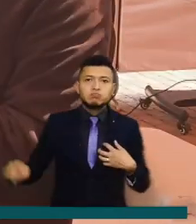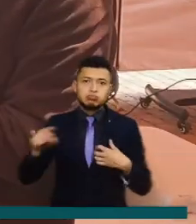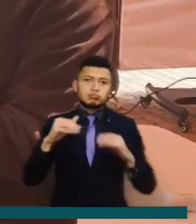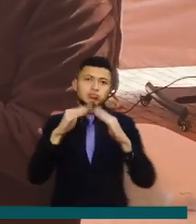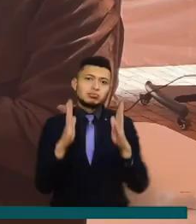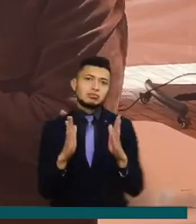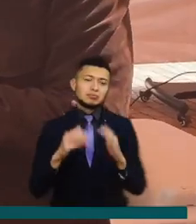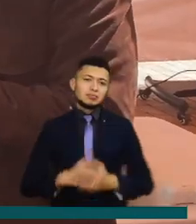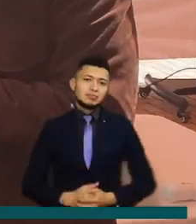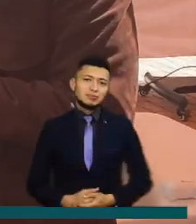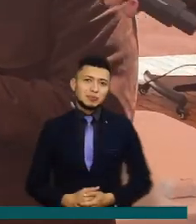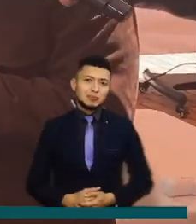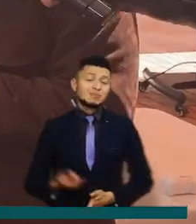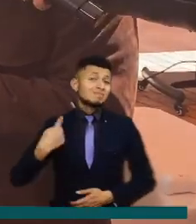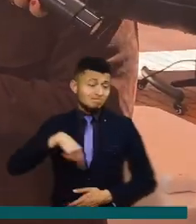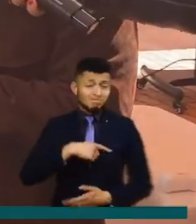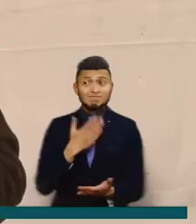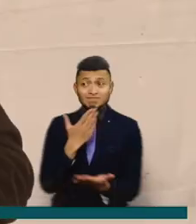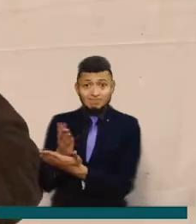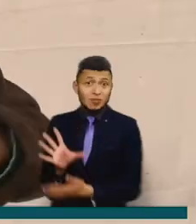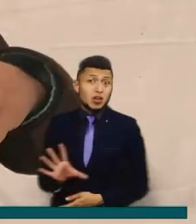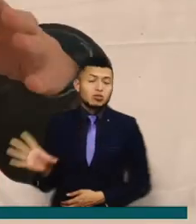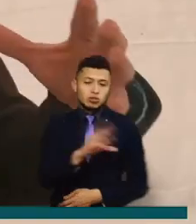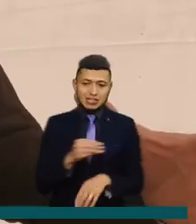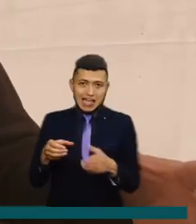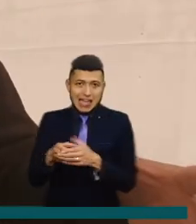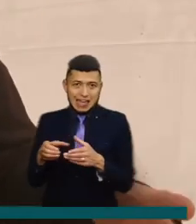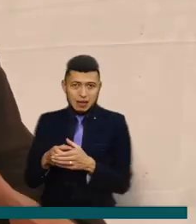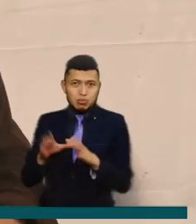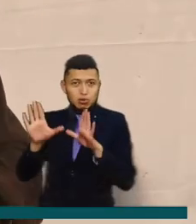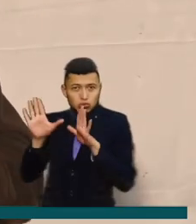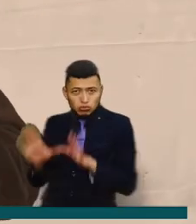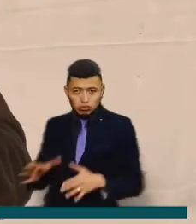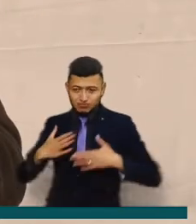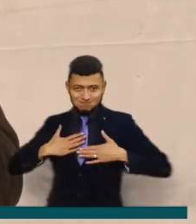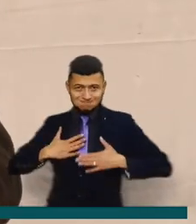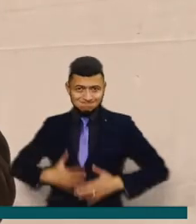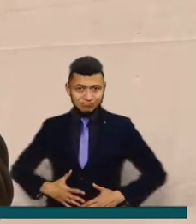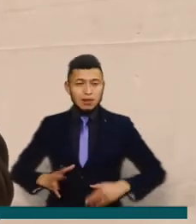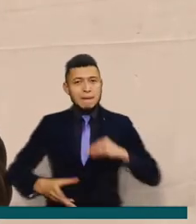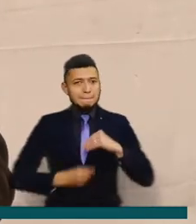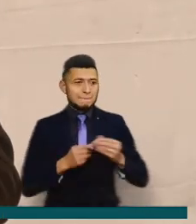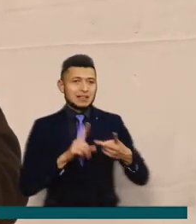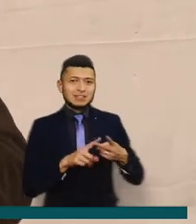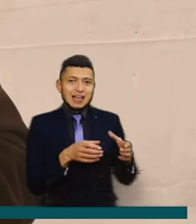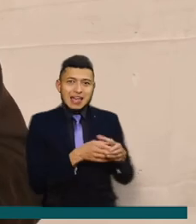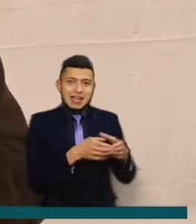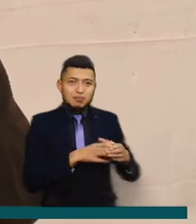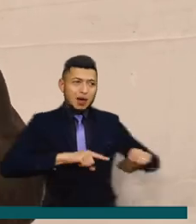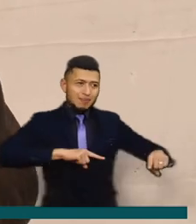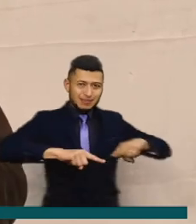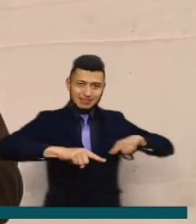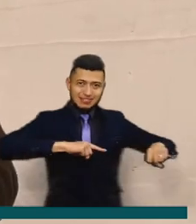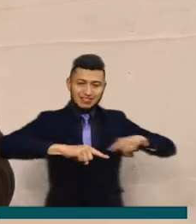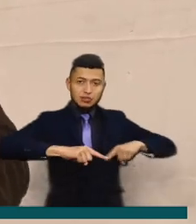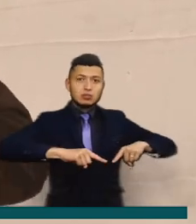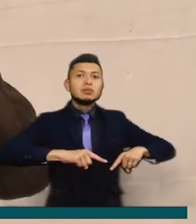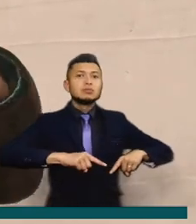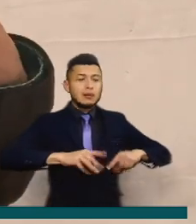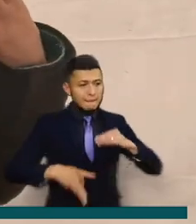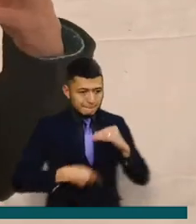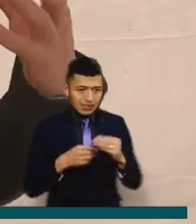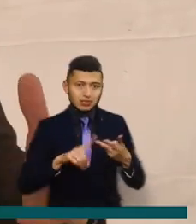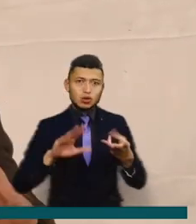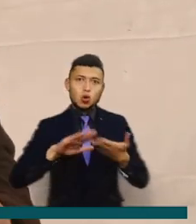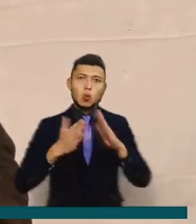su hogar. Por eso les agradecemos a todos, tanto a nuestro equipo uniformado como a nuestros equipos administrativos y